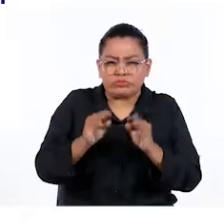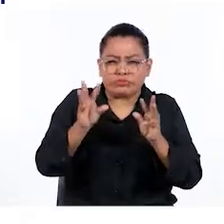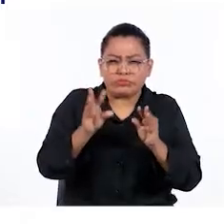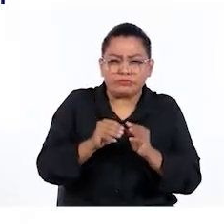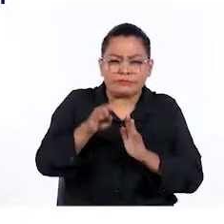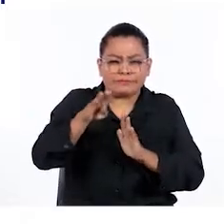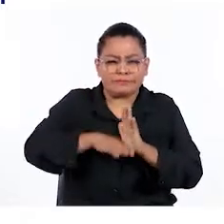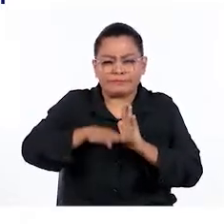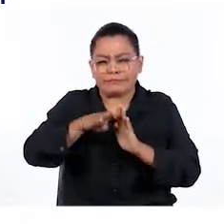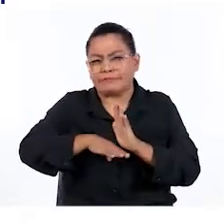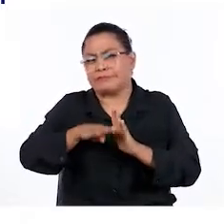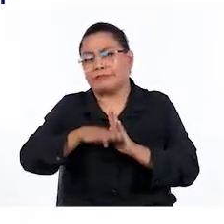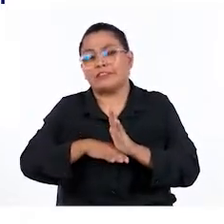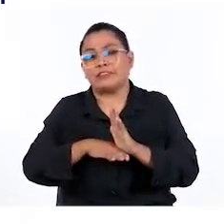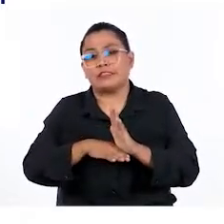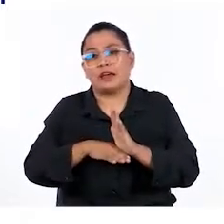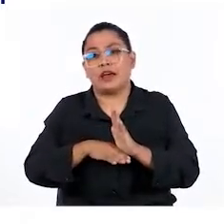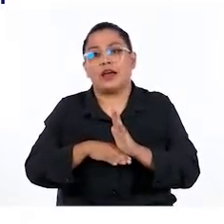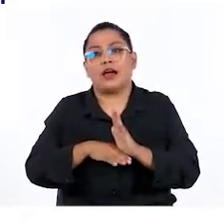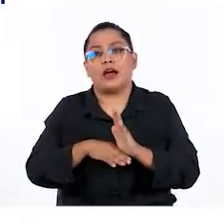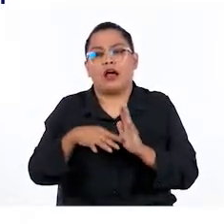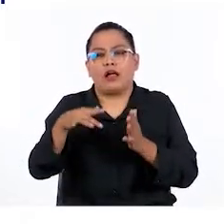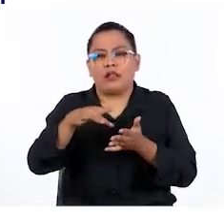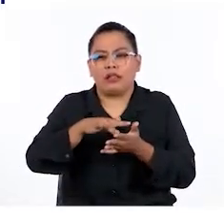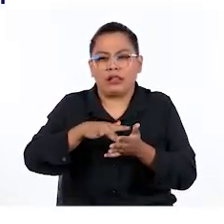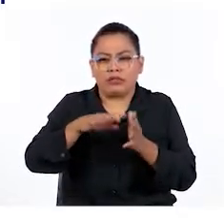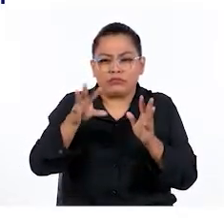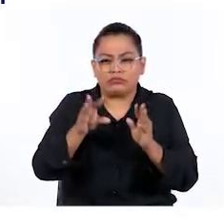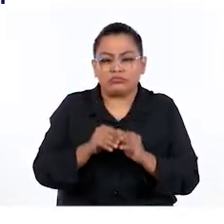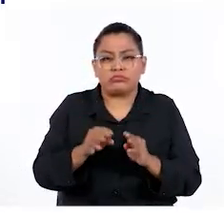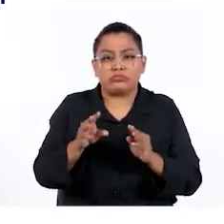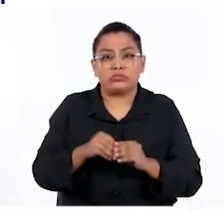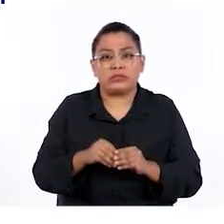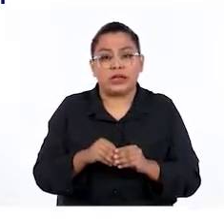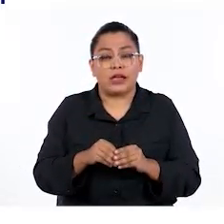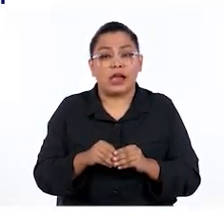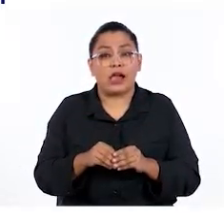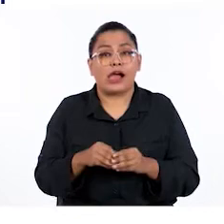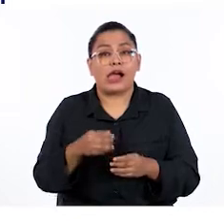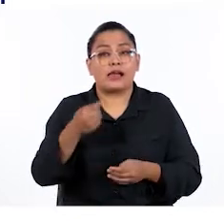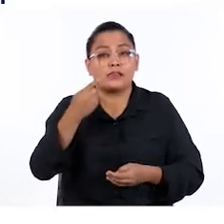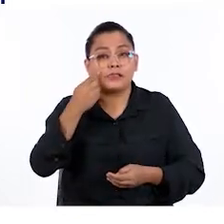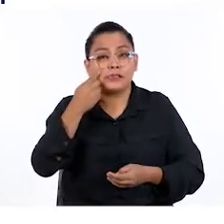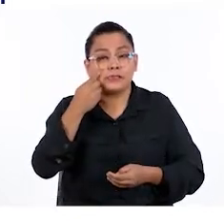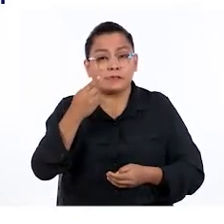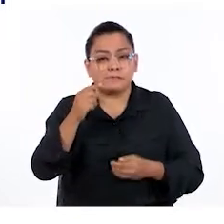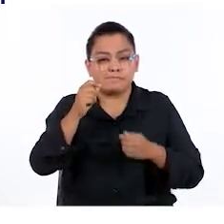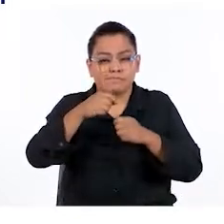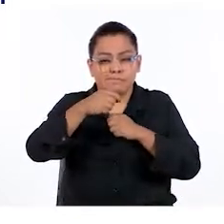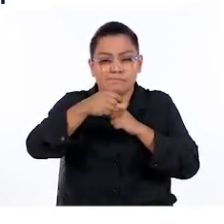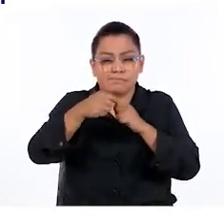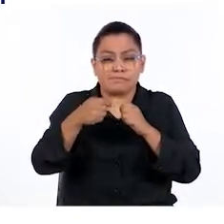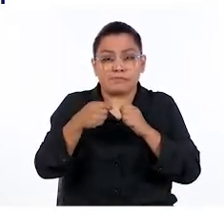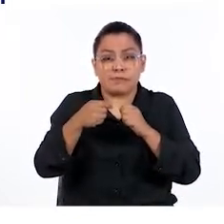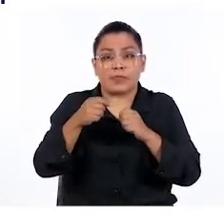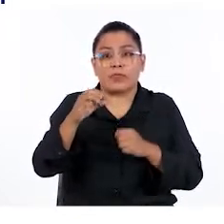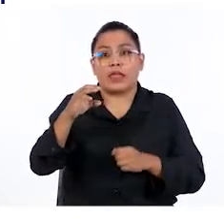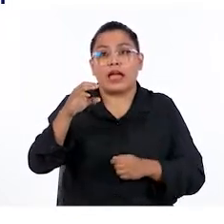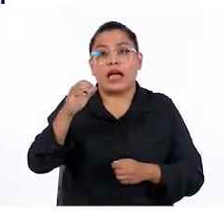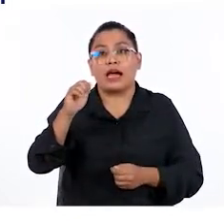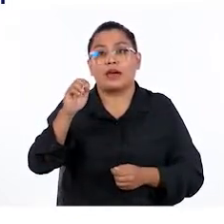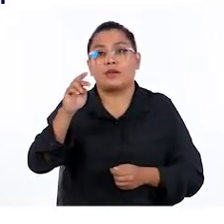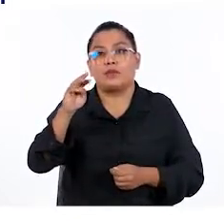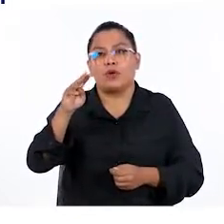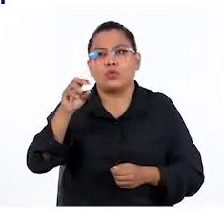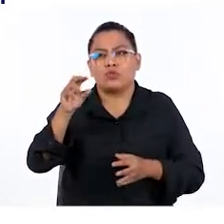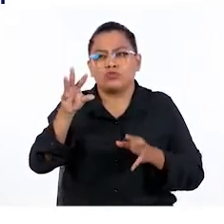biomoléculas energéticas? Ya vimos entonces que estas moléculas orgánicas contienen carbonos reducidos